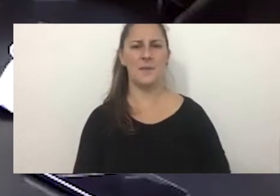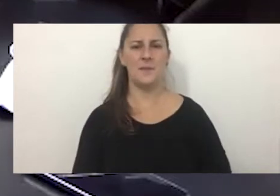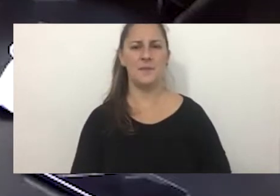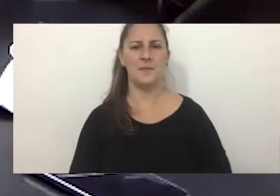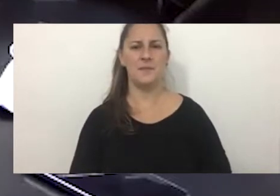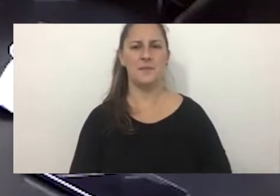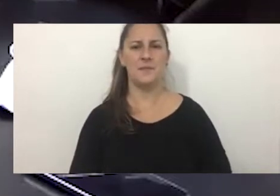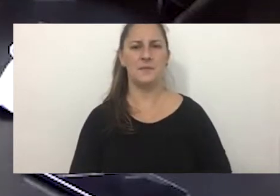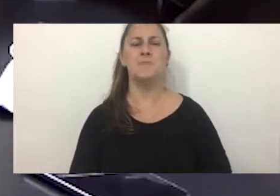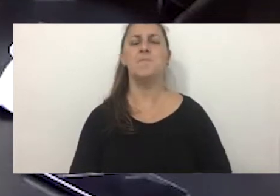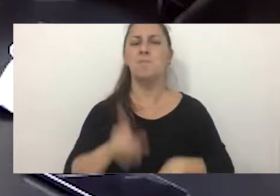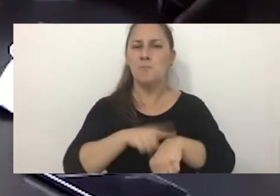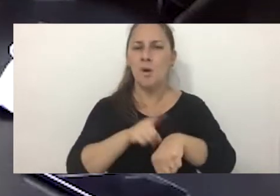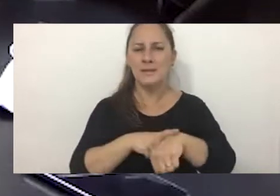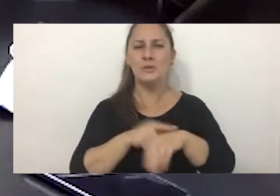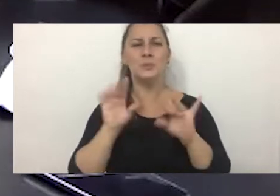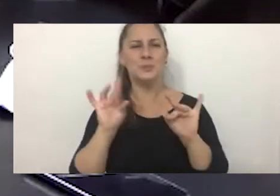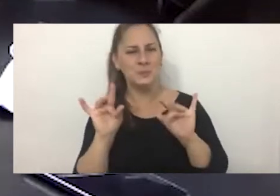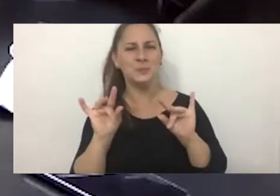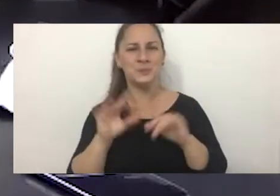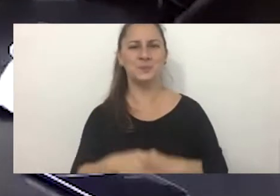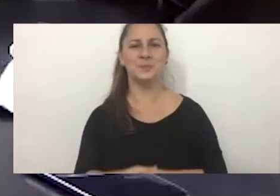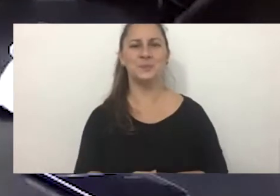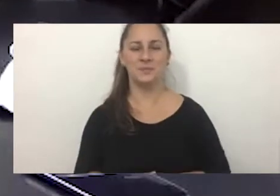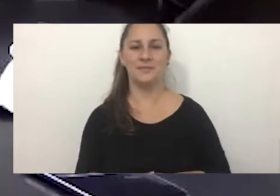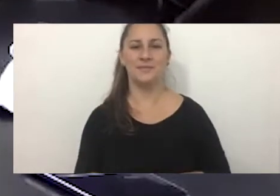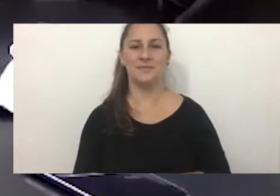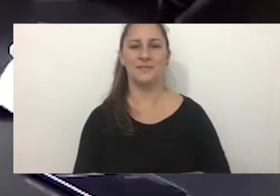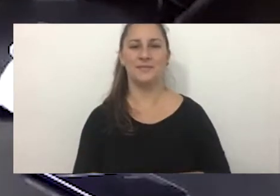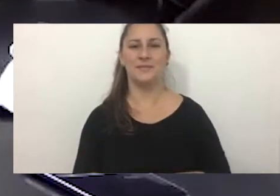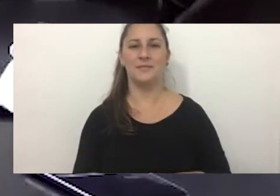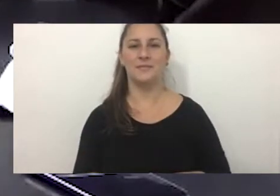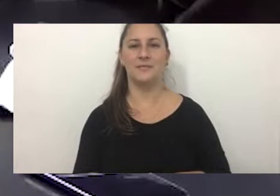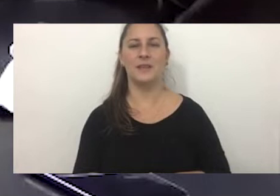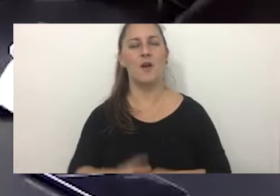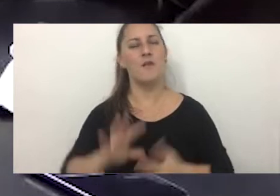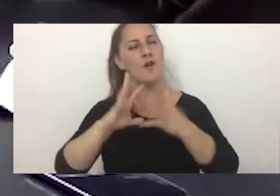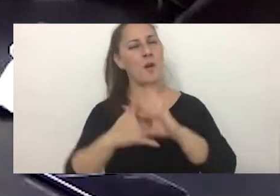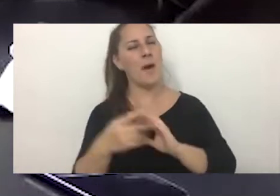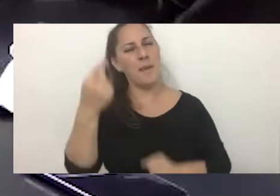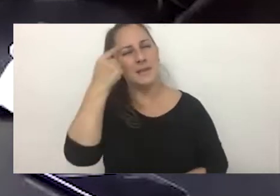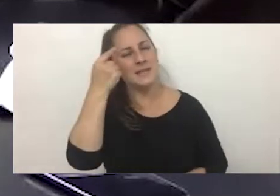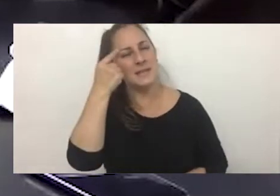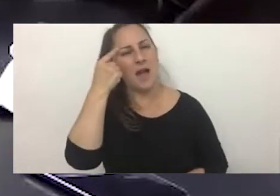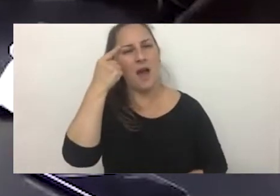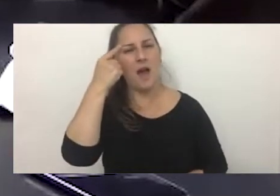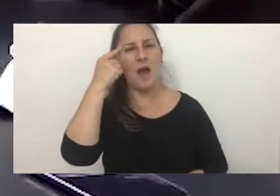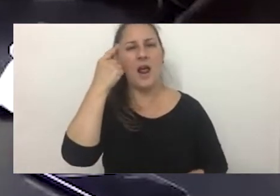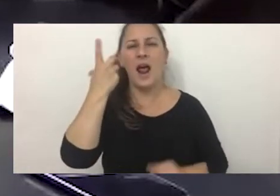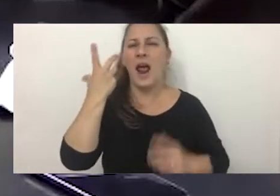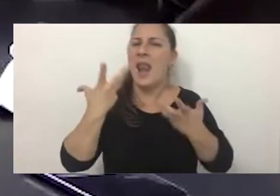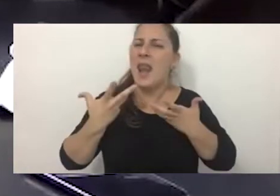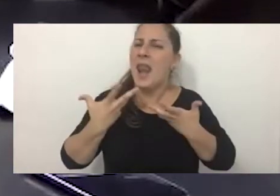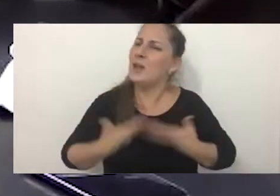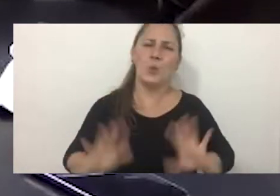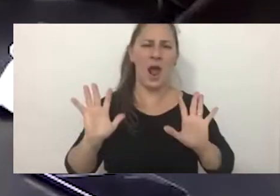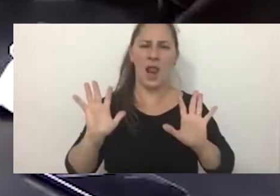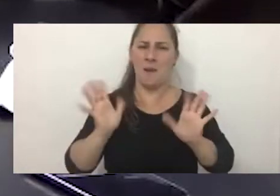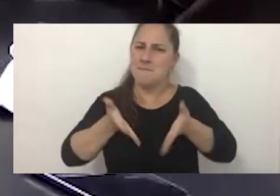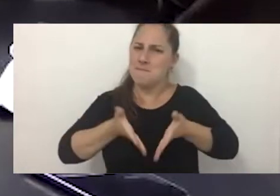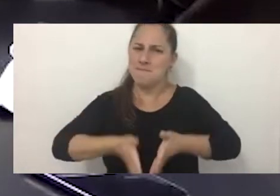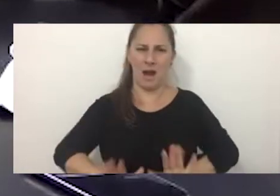Waldner, que también tiene una extensa experiencia, no solo es licenciada